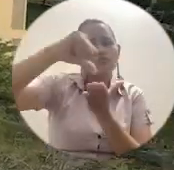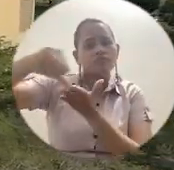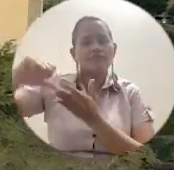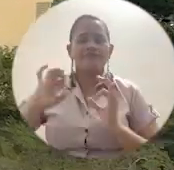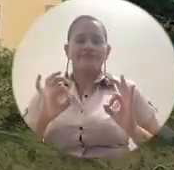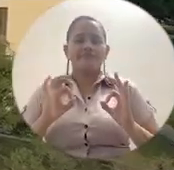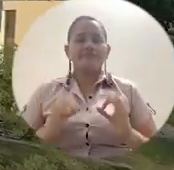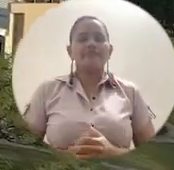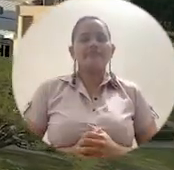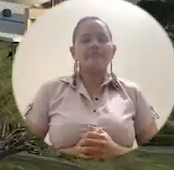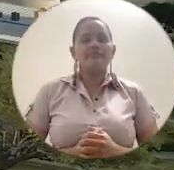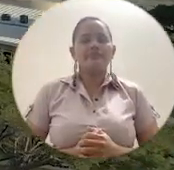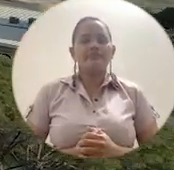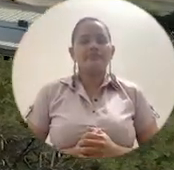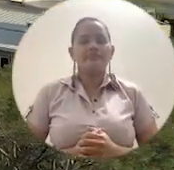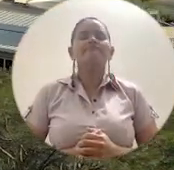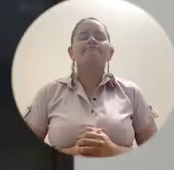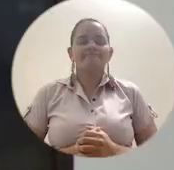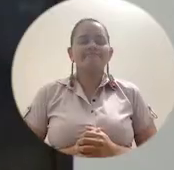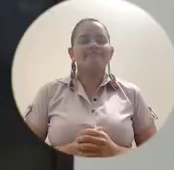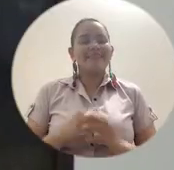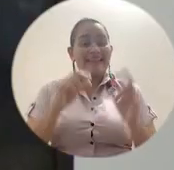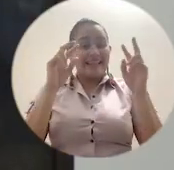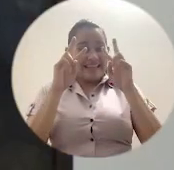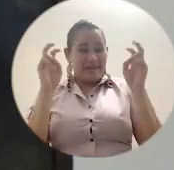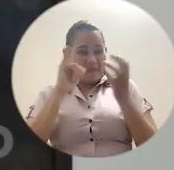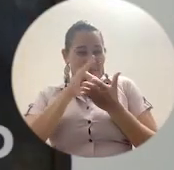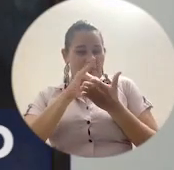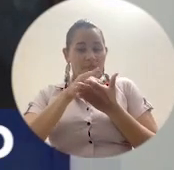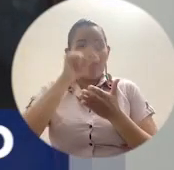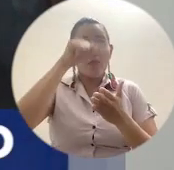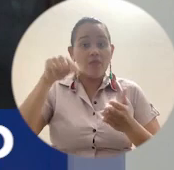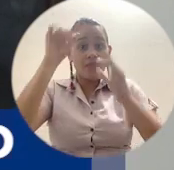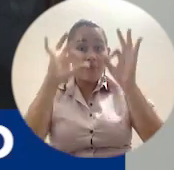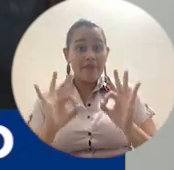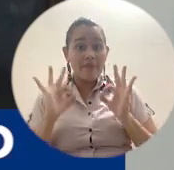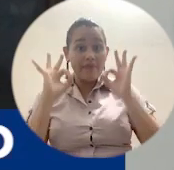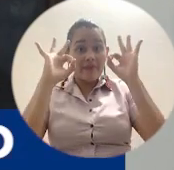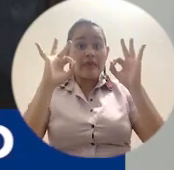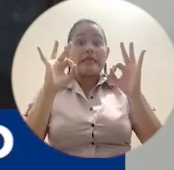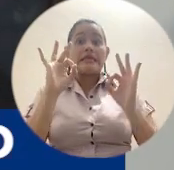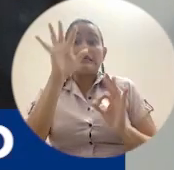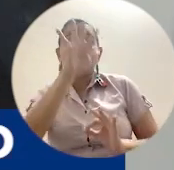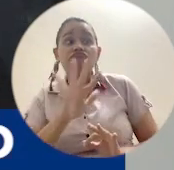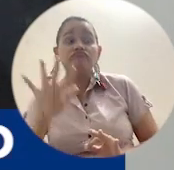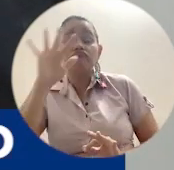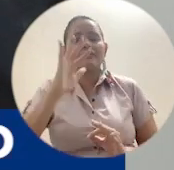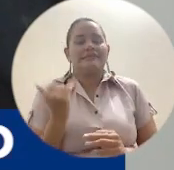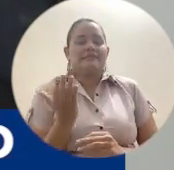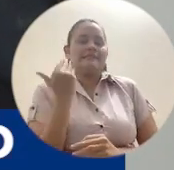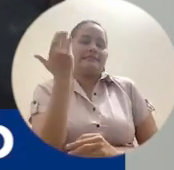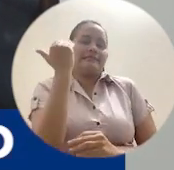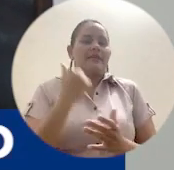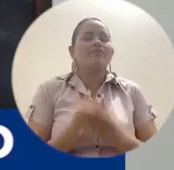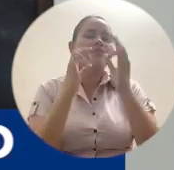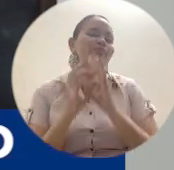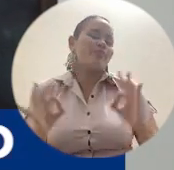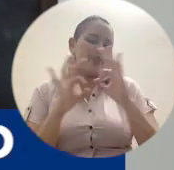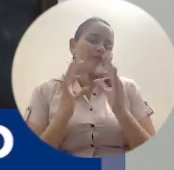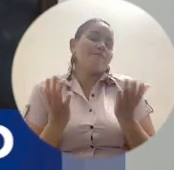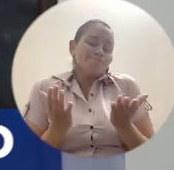y departamentales para inversión. Para ellos, ser una institución acreditada de referencia en el territorio es algo muy